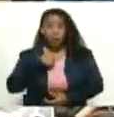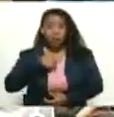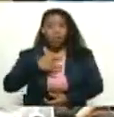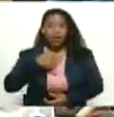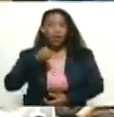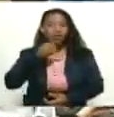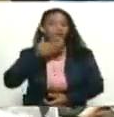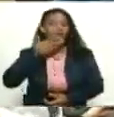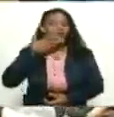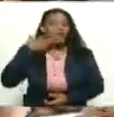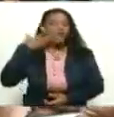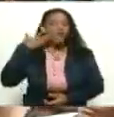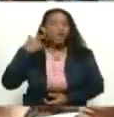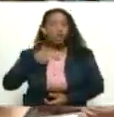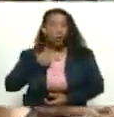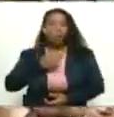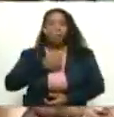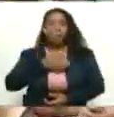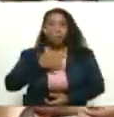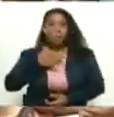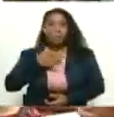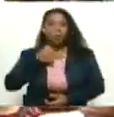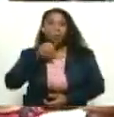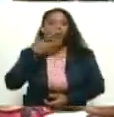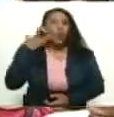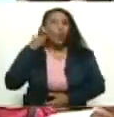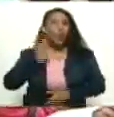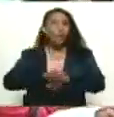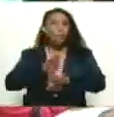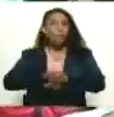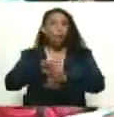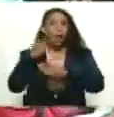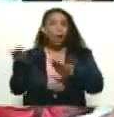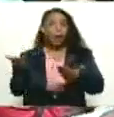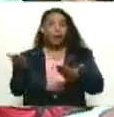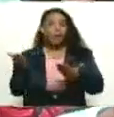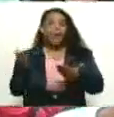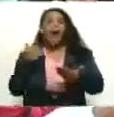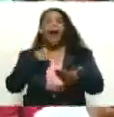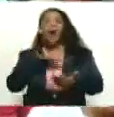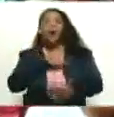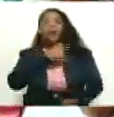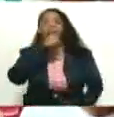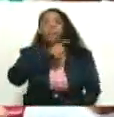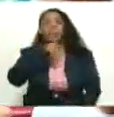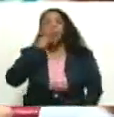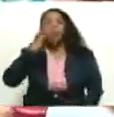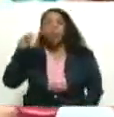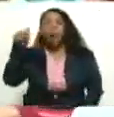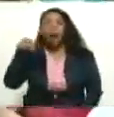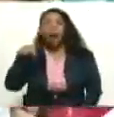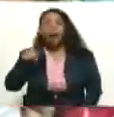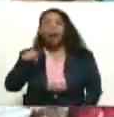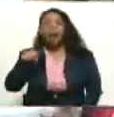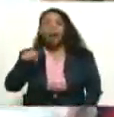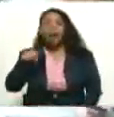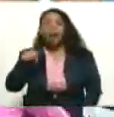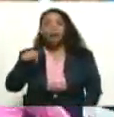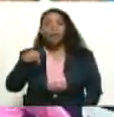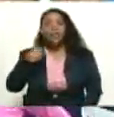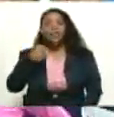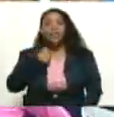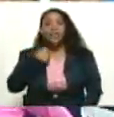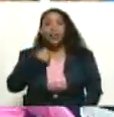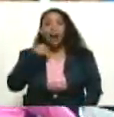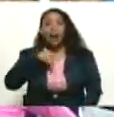muchachas, muchachos, me siento orgulloso de eso, porque es nuestra gente, es nuestra gente. Y yo